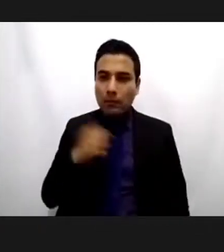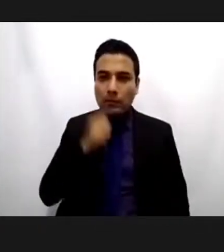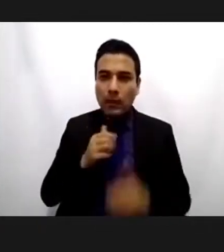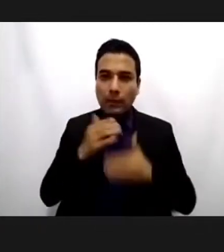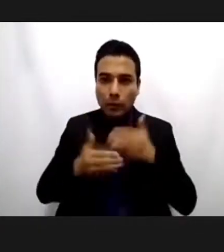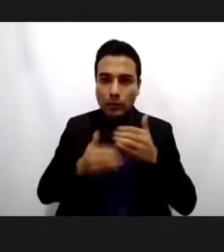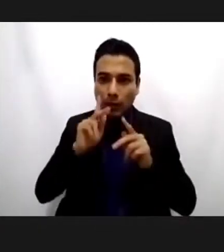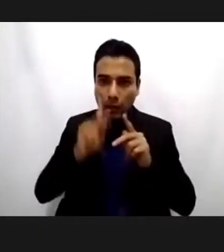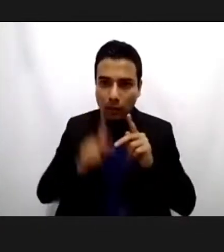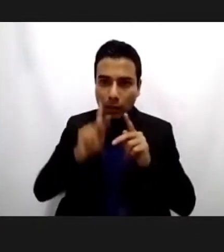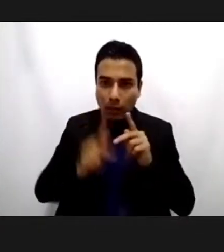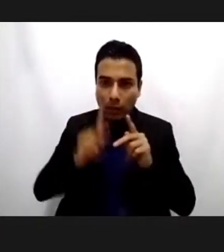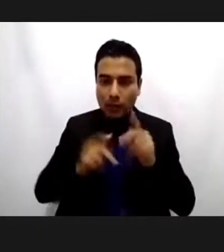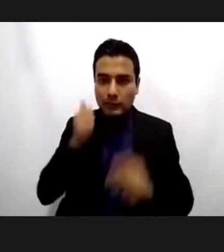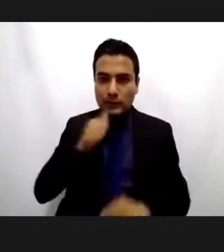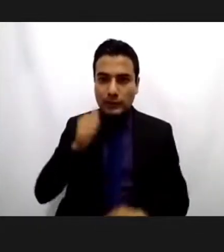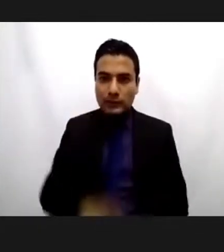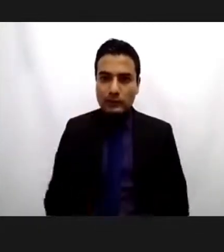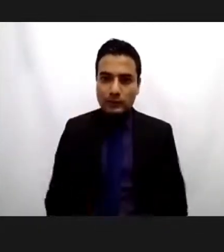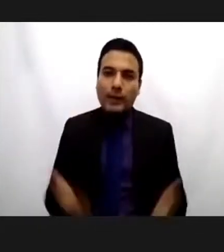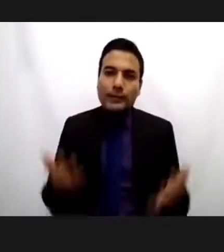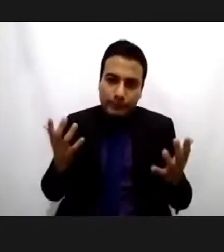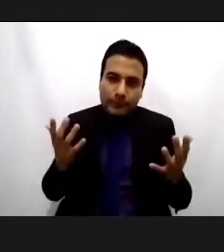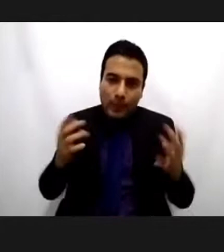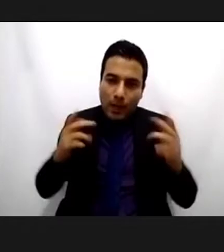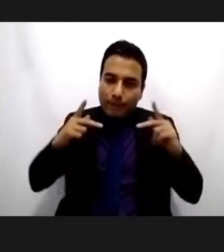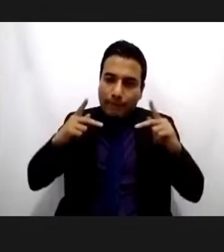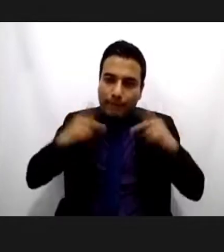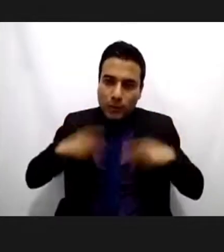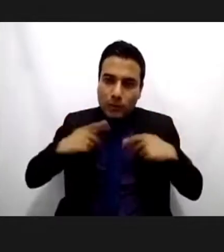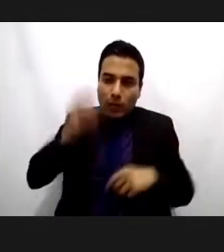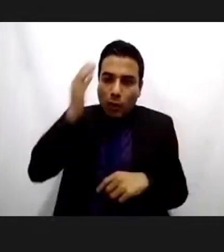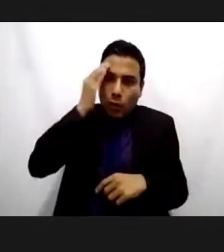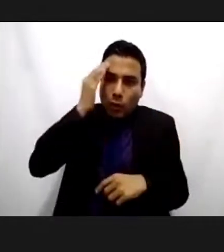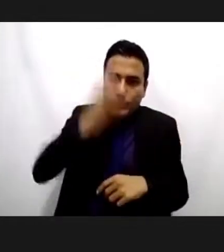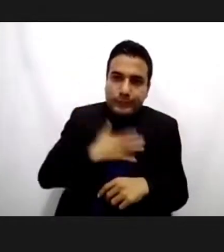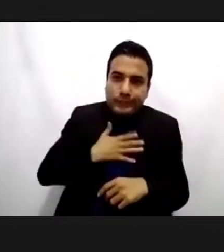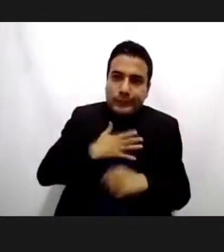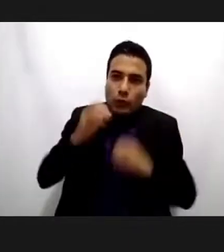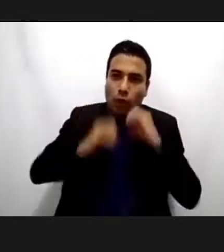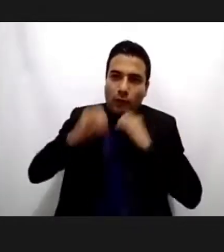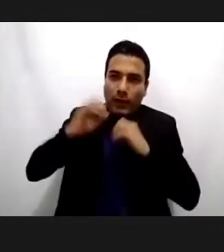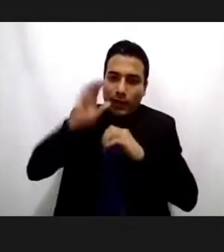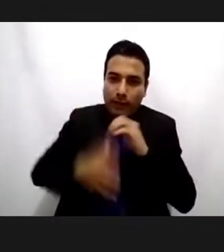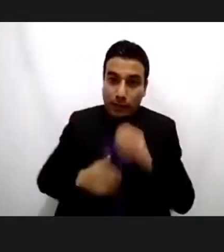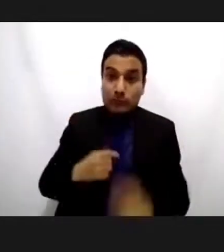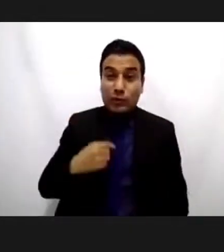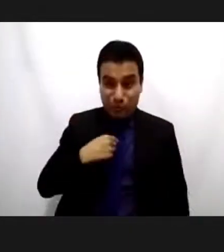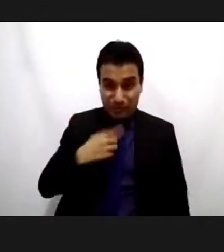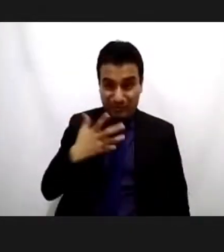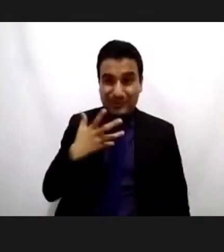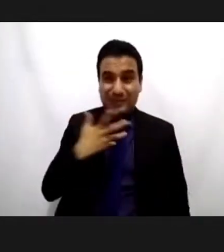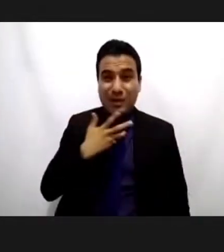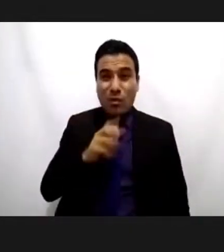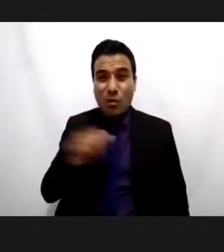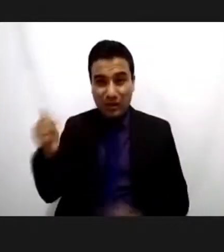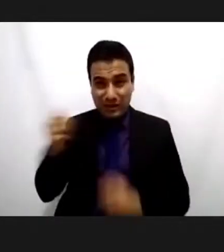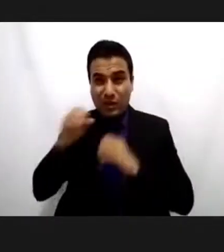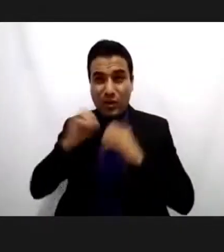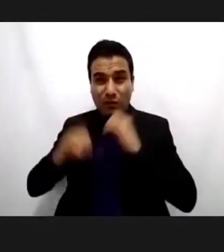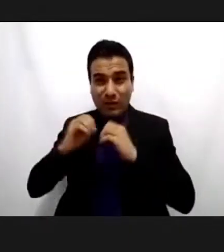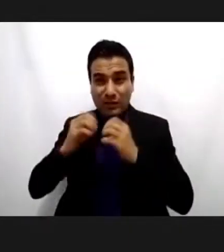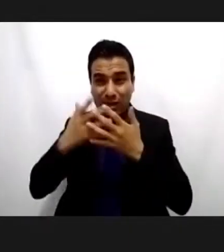Por supuesto, a mí se me conoce por los terminados y estrenados o publicados, pero yo tengo muchas más obras sin